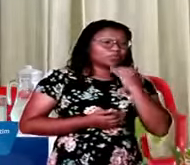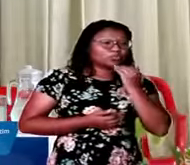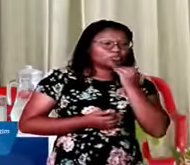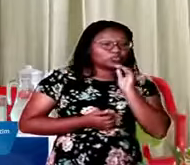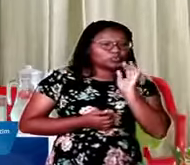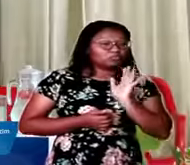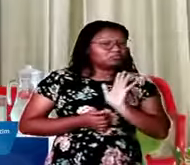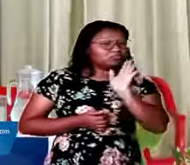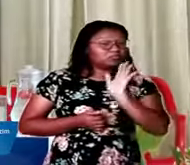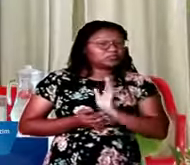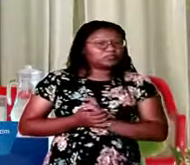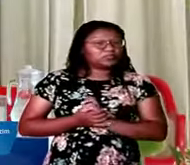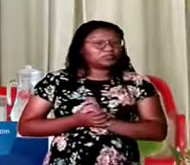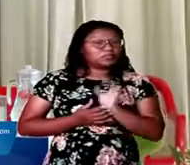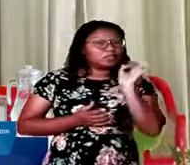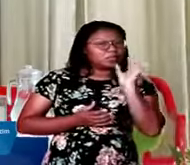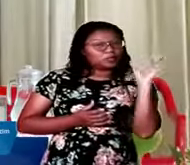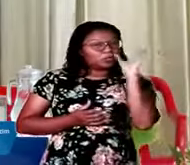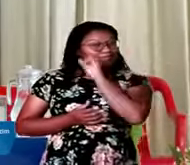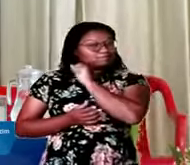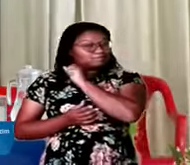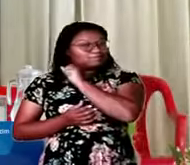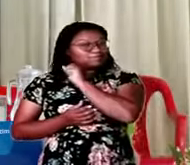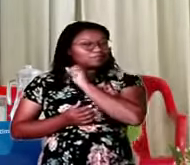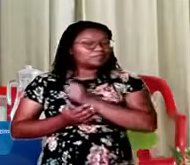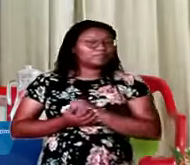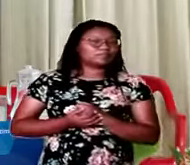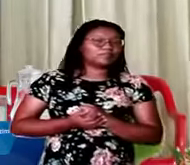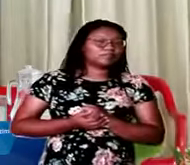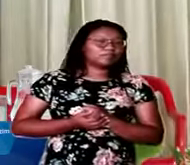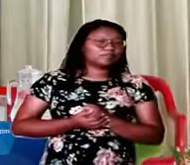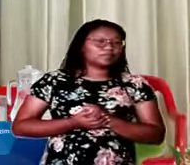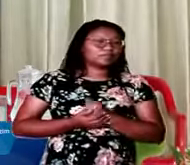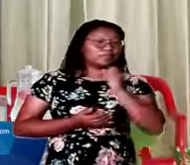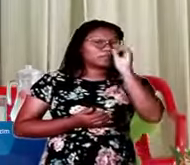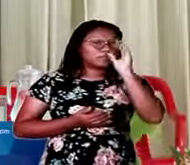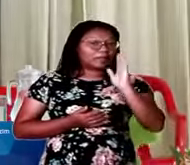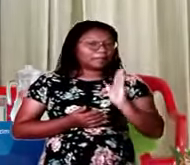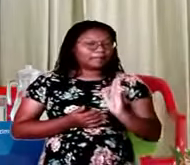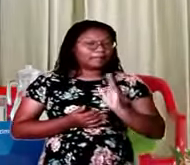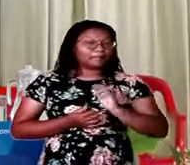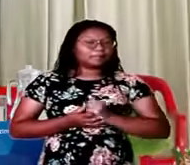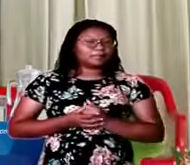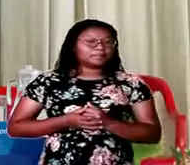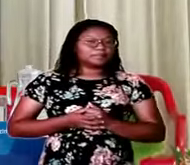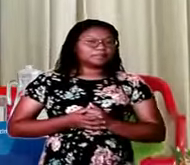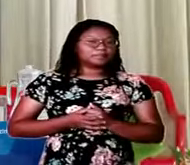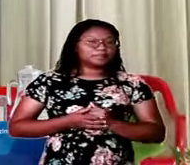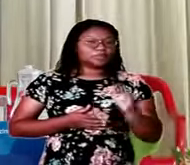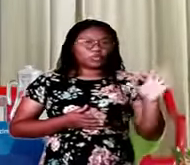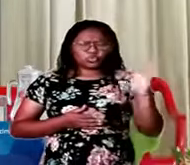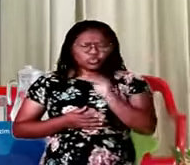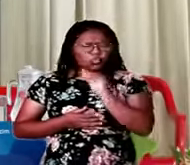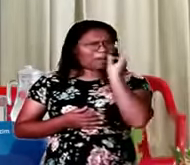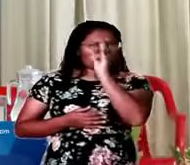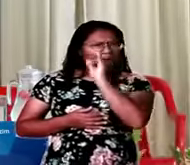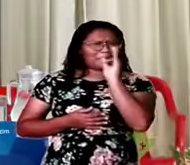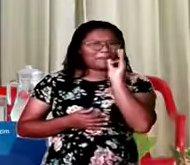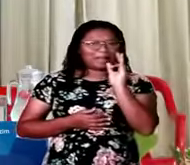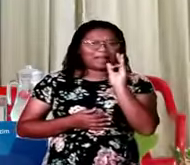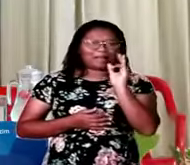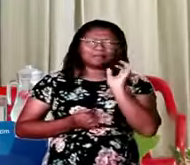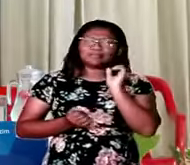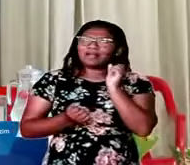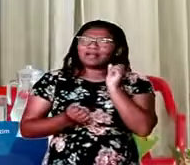ustedes habrán notado que los pastores y todos los predicadores hablamos mucho del amor a